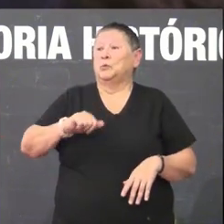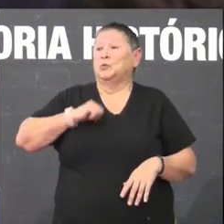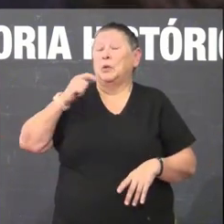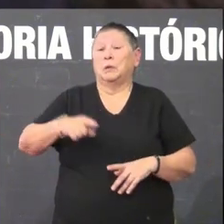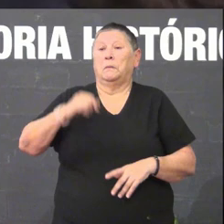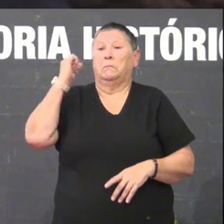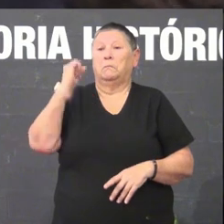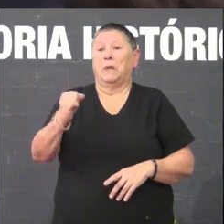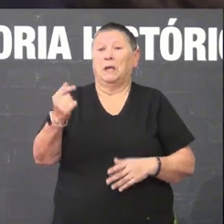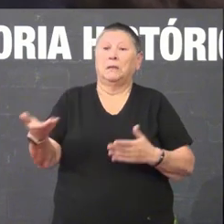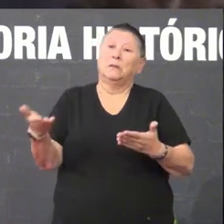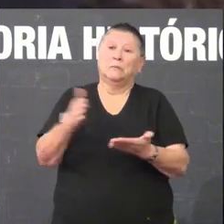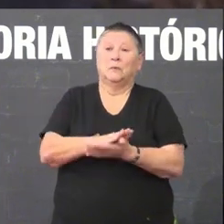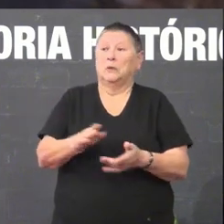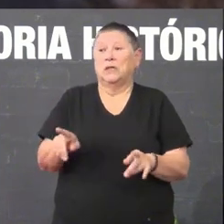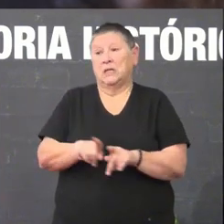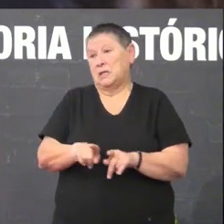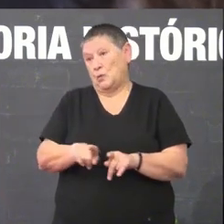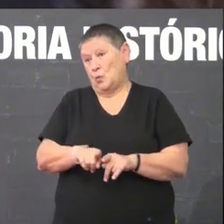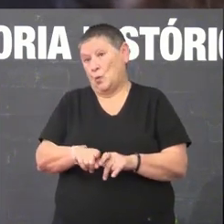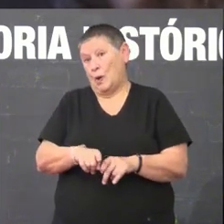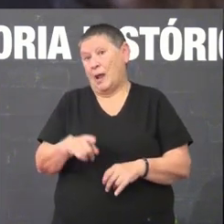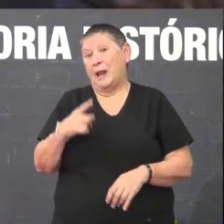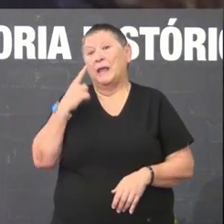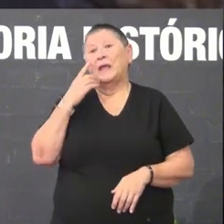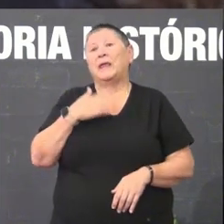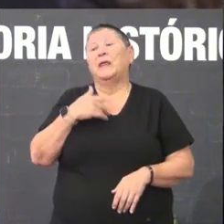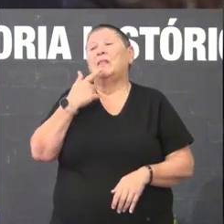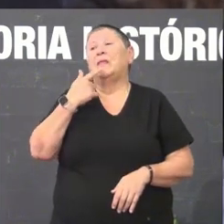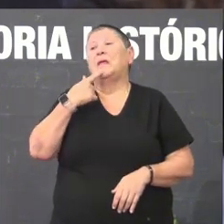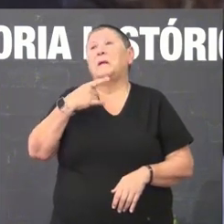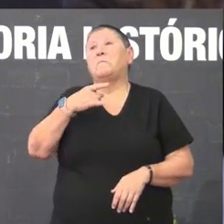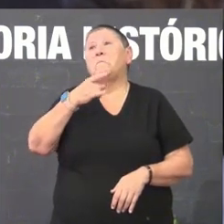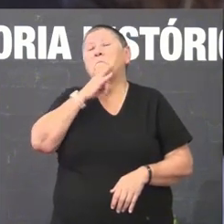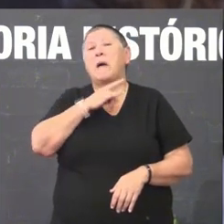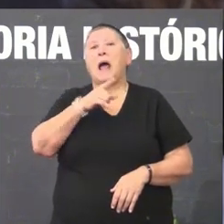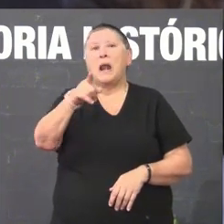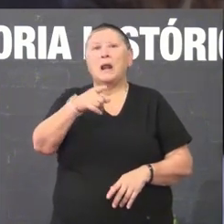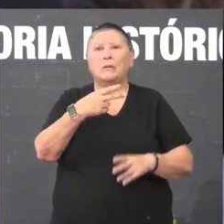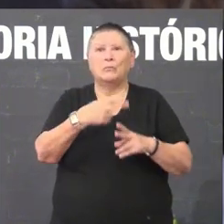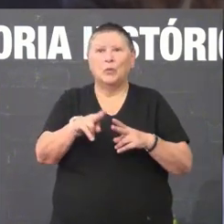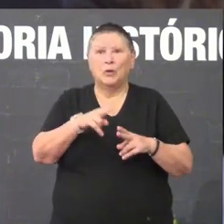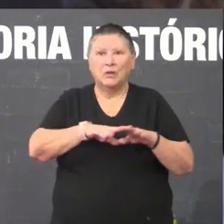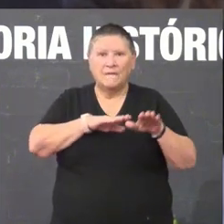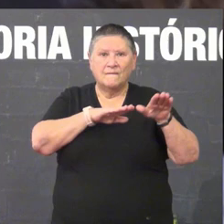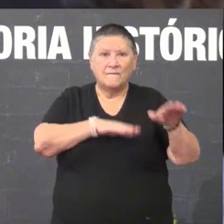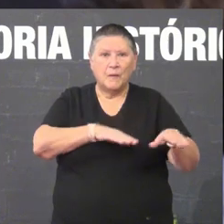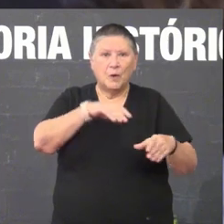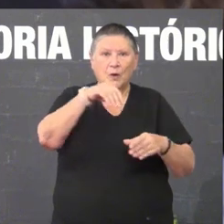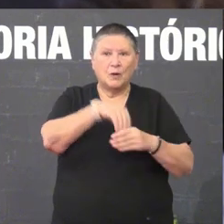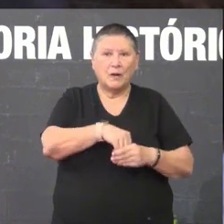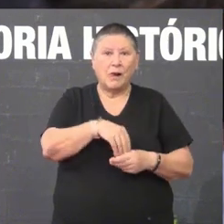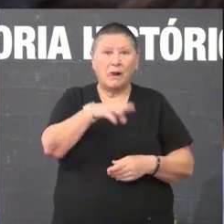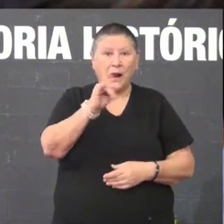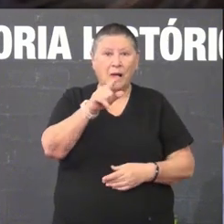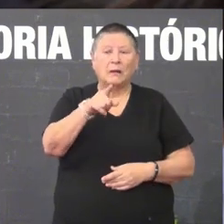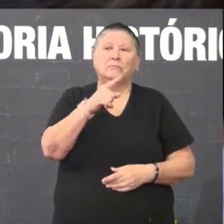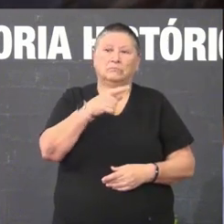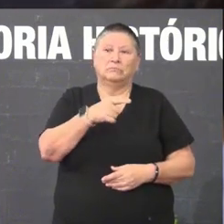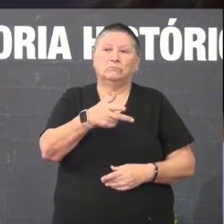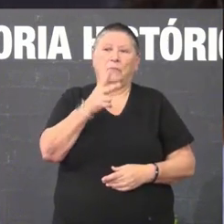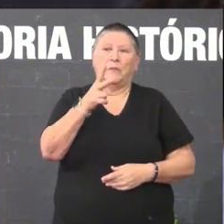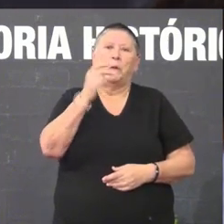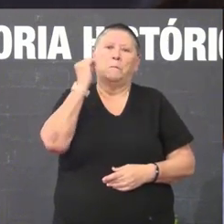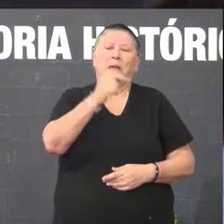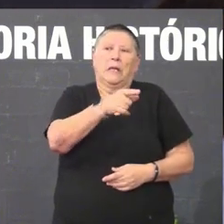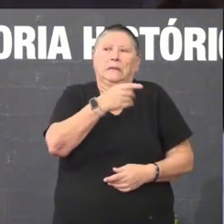pagaron con su vida pero que no estuvo tan mal asesinar a gente que si militaba en organizaciones no en los sindicatos en